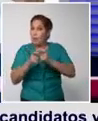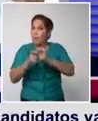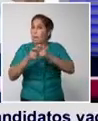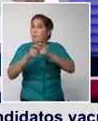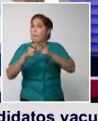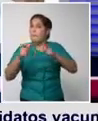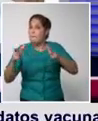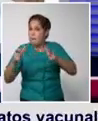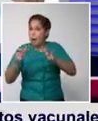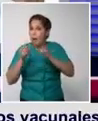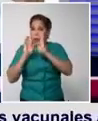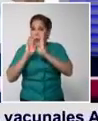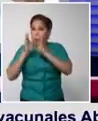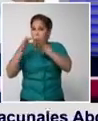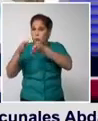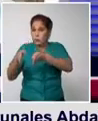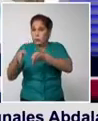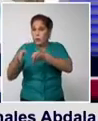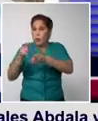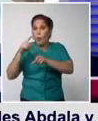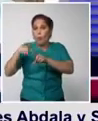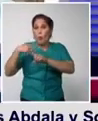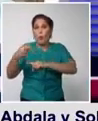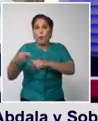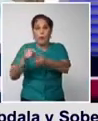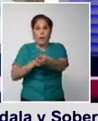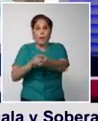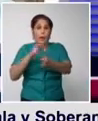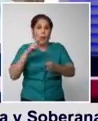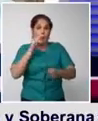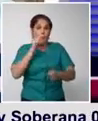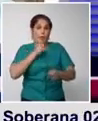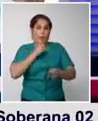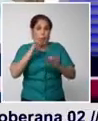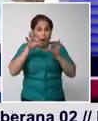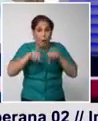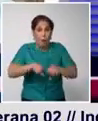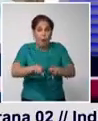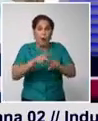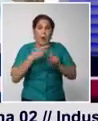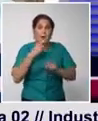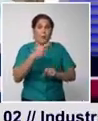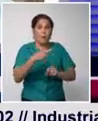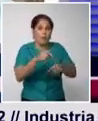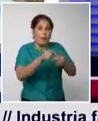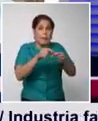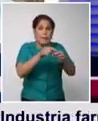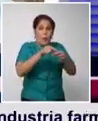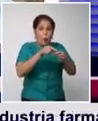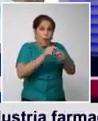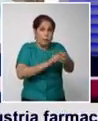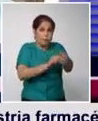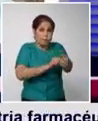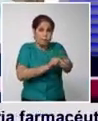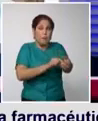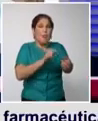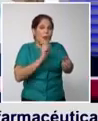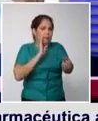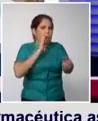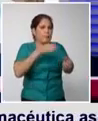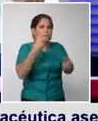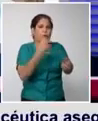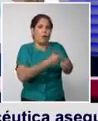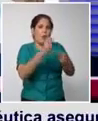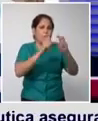se dirige contra la proteína RBD, la respuesta celular mayoritariamente se dirige contra